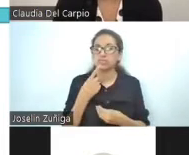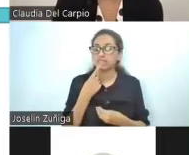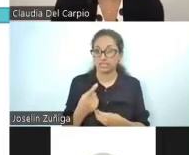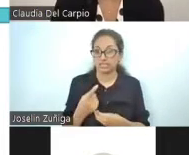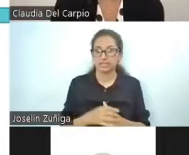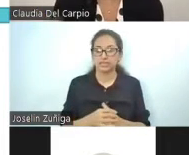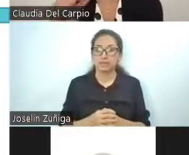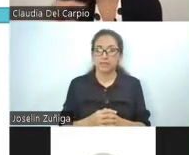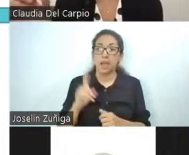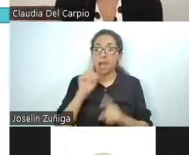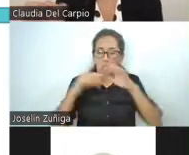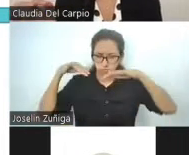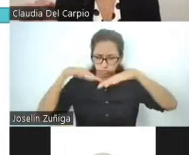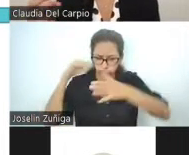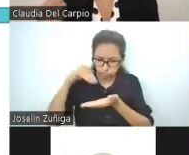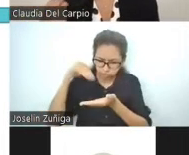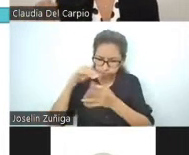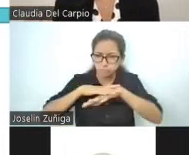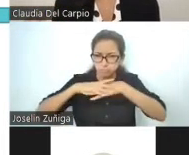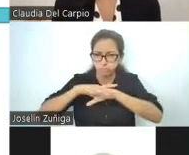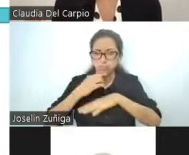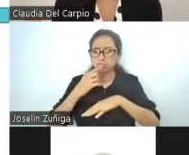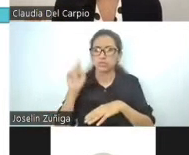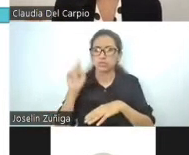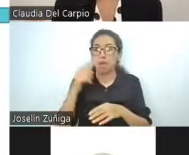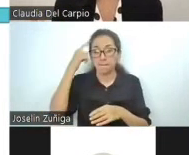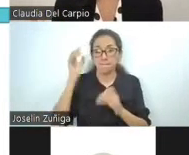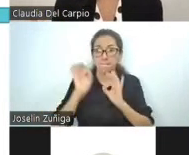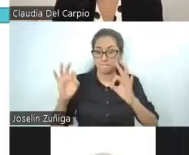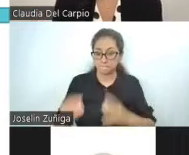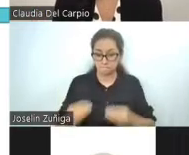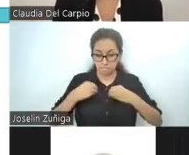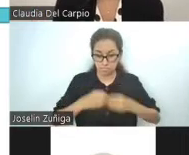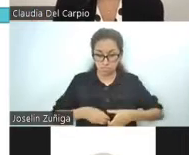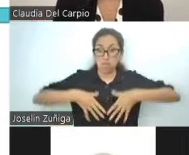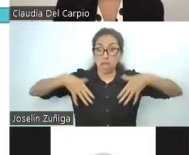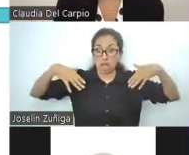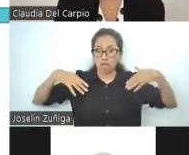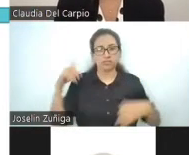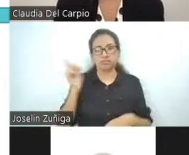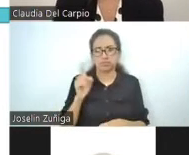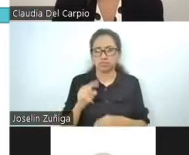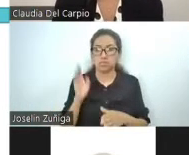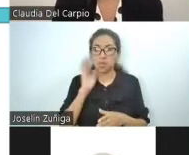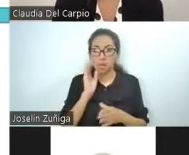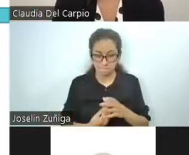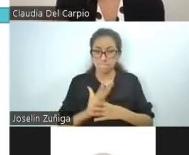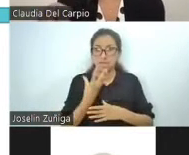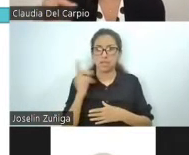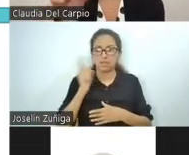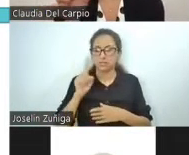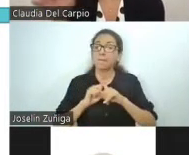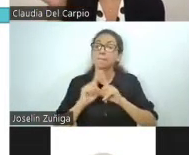esto. El usar hilo dental realmente no aumenta el riesgo de infecciones urinarias o vaginales,